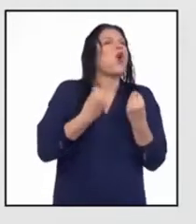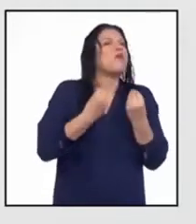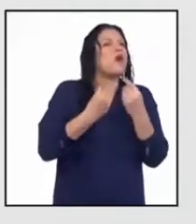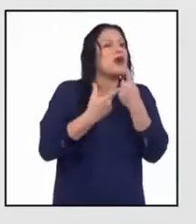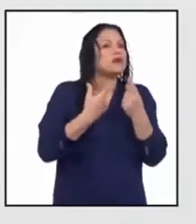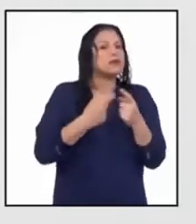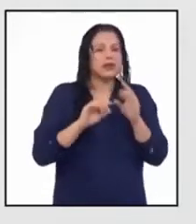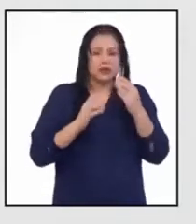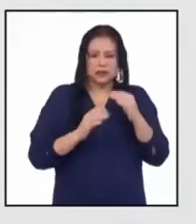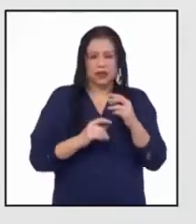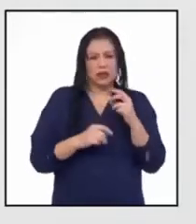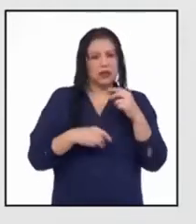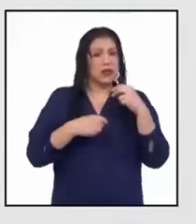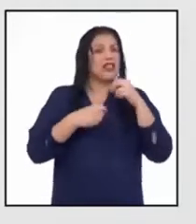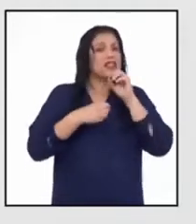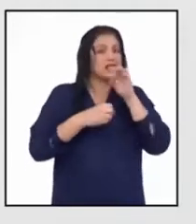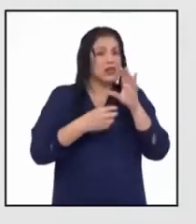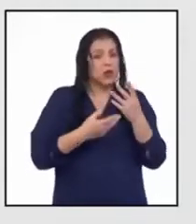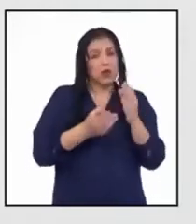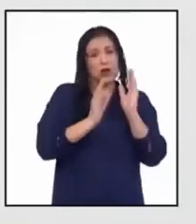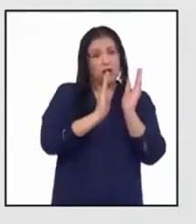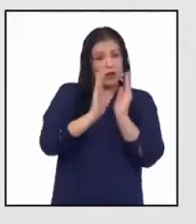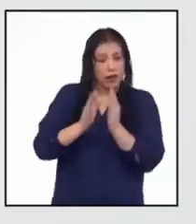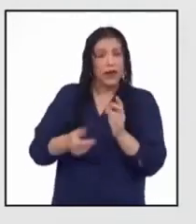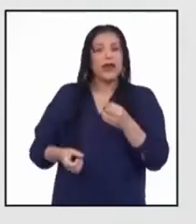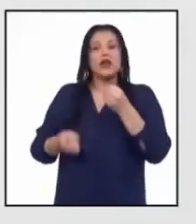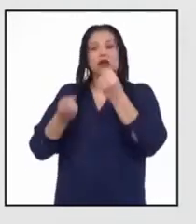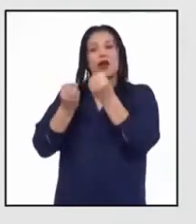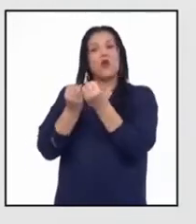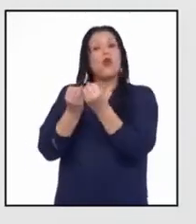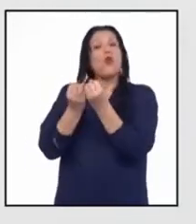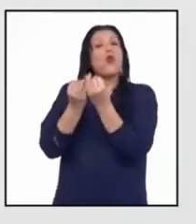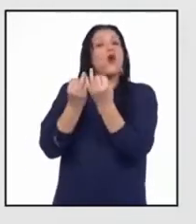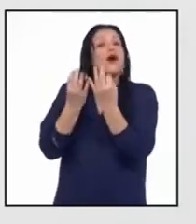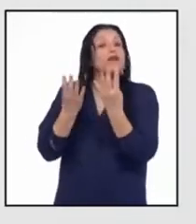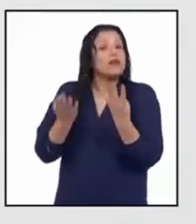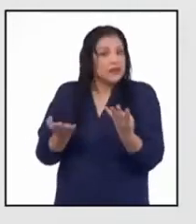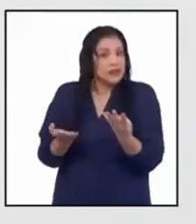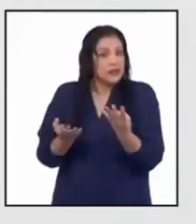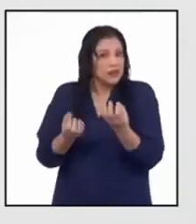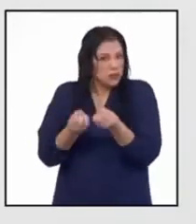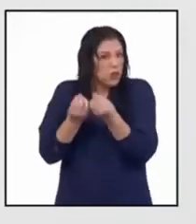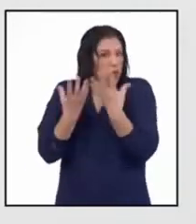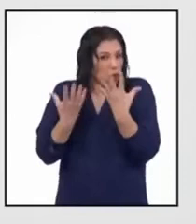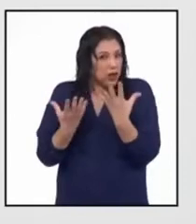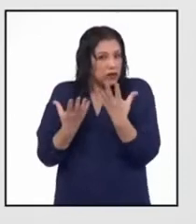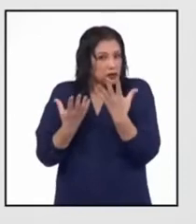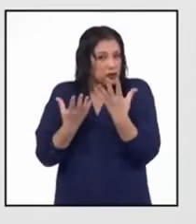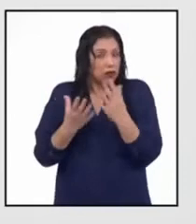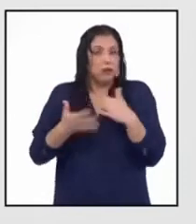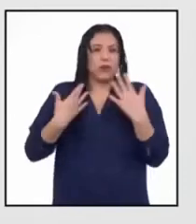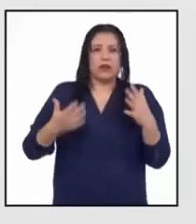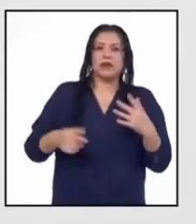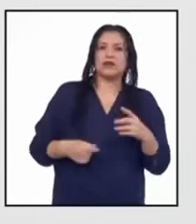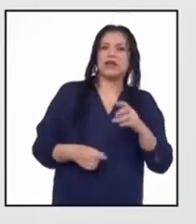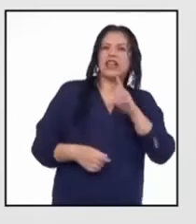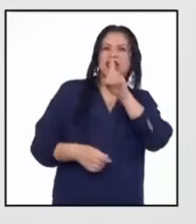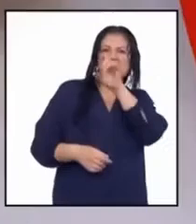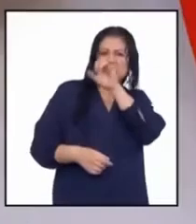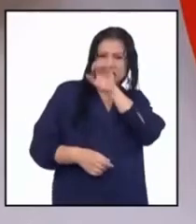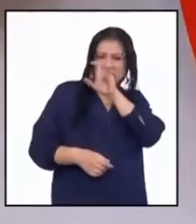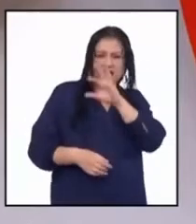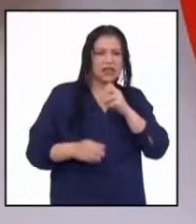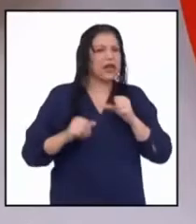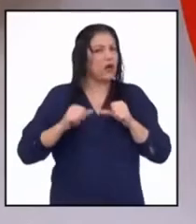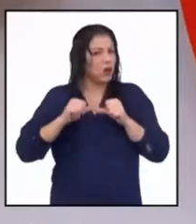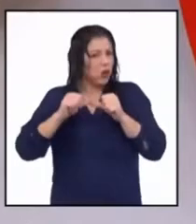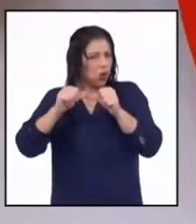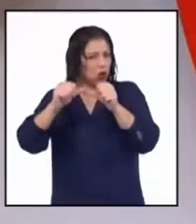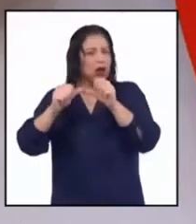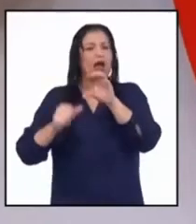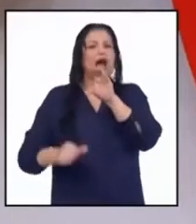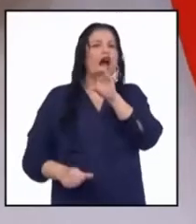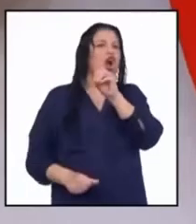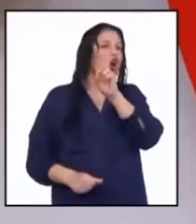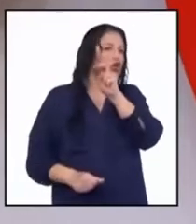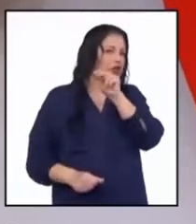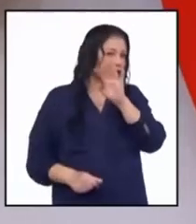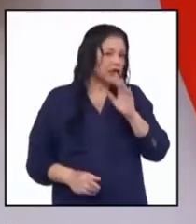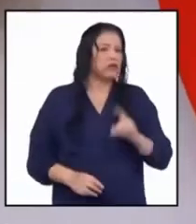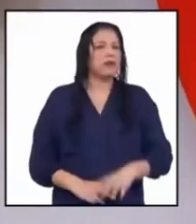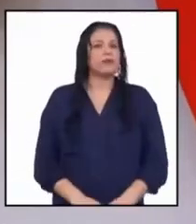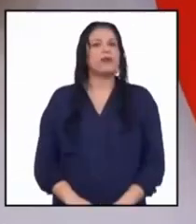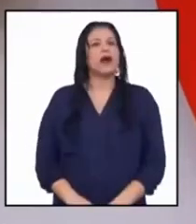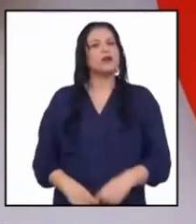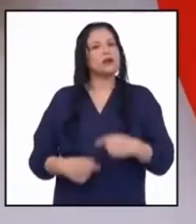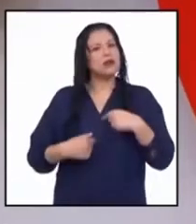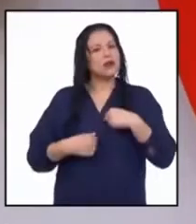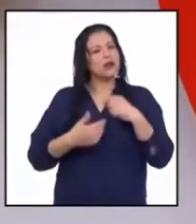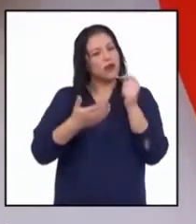ordinal y una variable cuantitativa puede ser discreta o continua. Entonces, de acuerdo a lo que